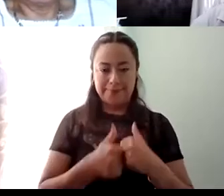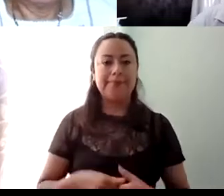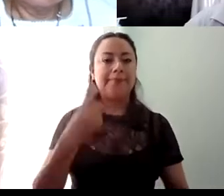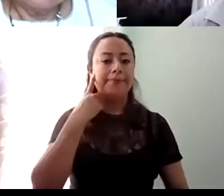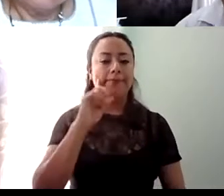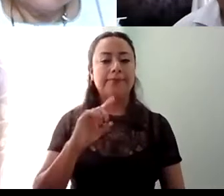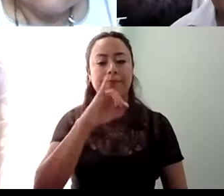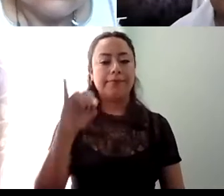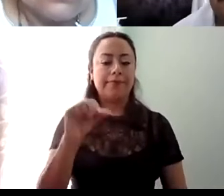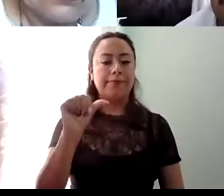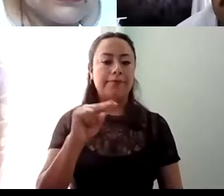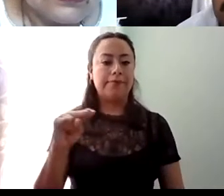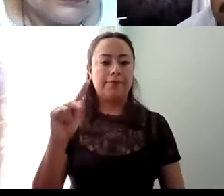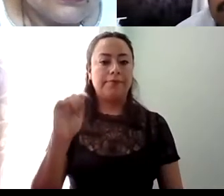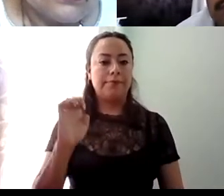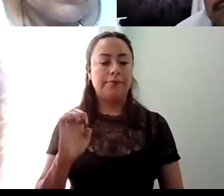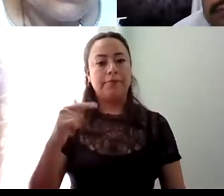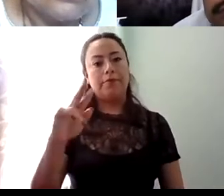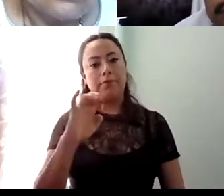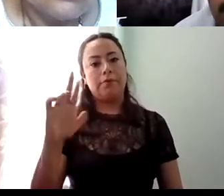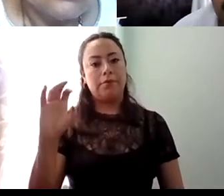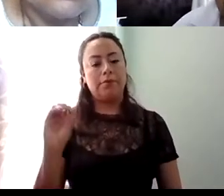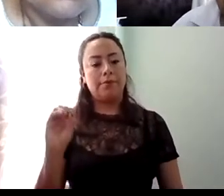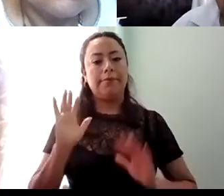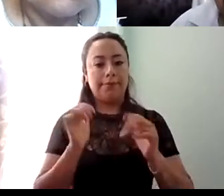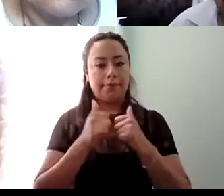Guerrero Maya. Janet Guerrero, presente.